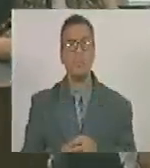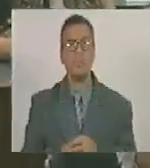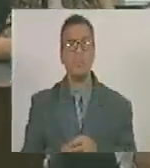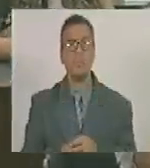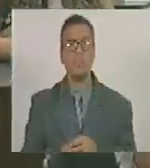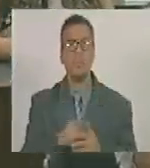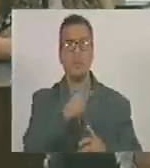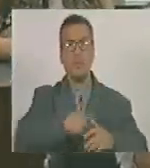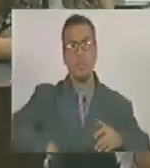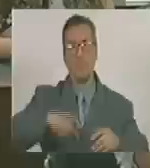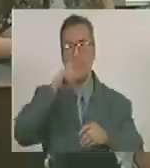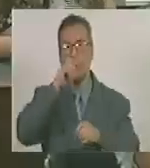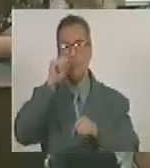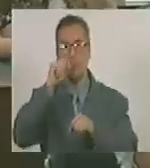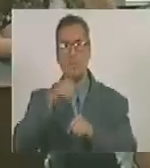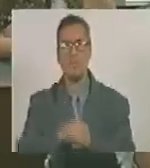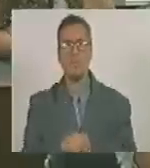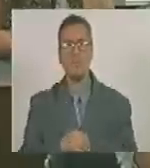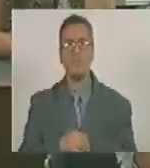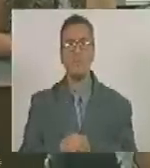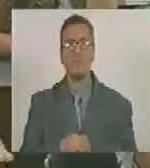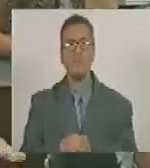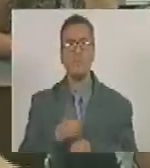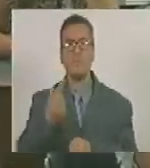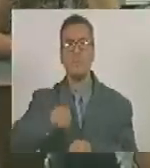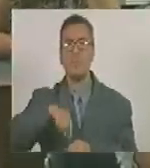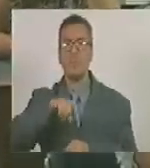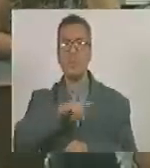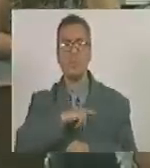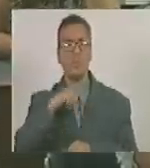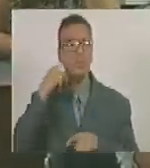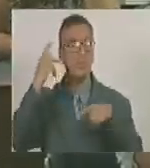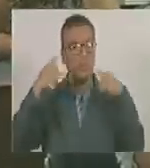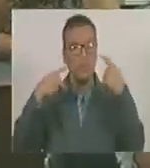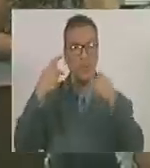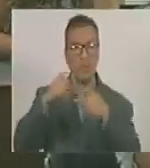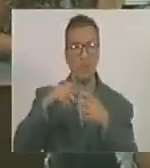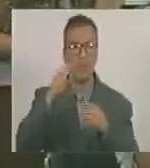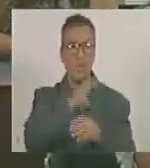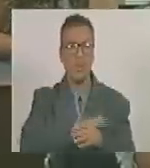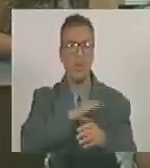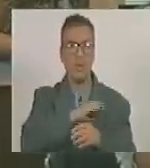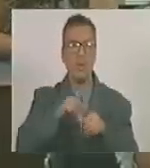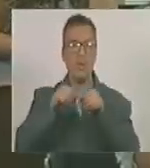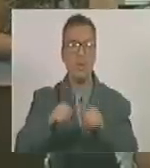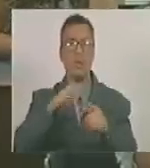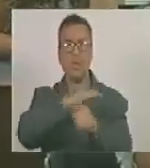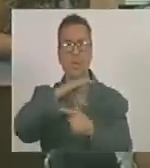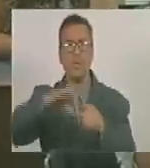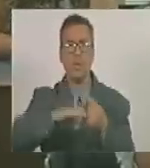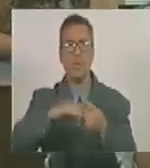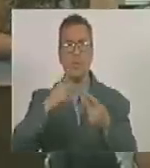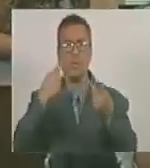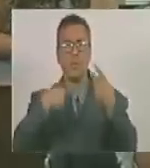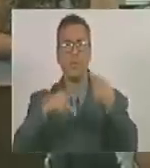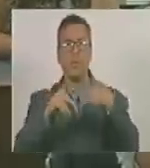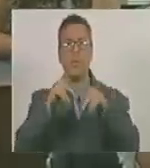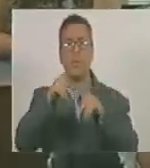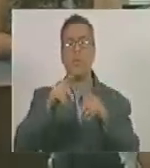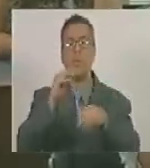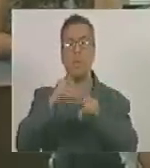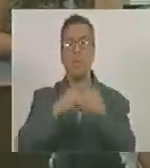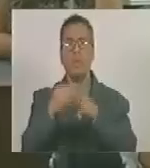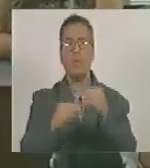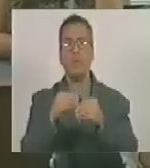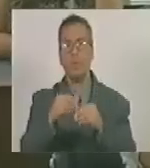del presidente Maduro. Así que nosotros celebramos desde la Comisión de Permanente de Cultura y Recreación este